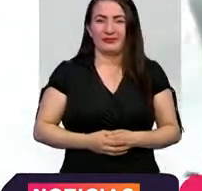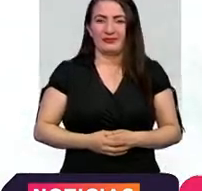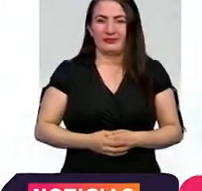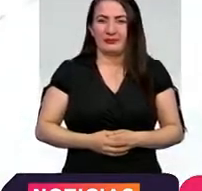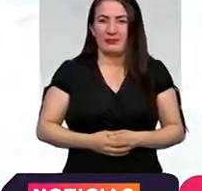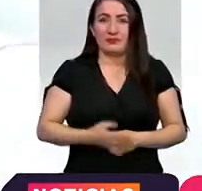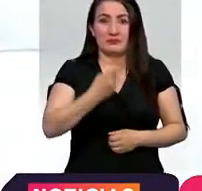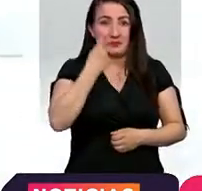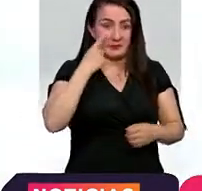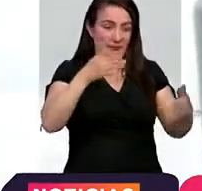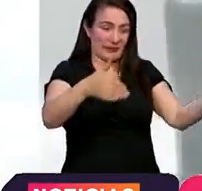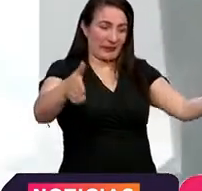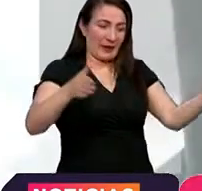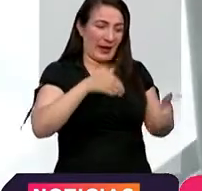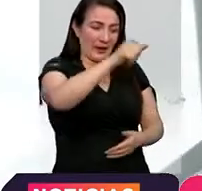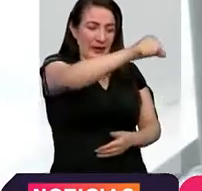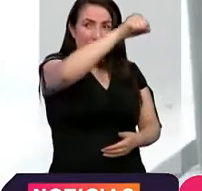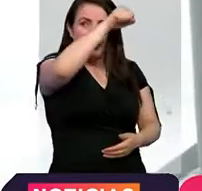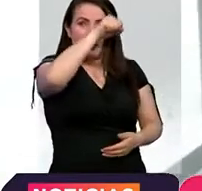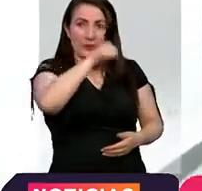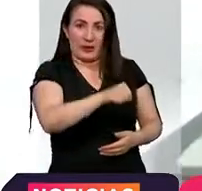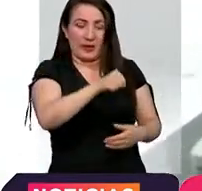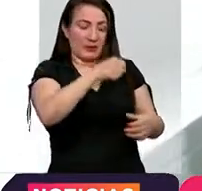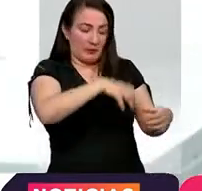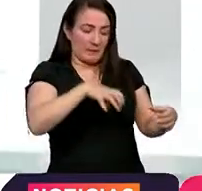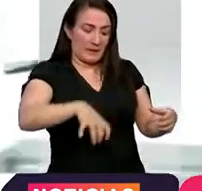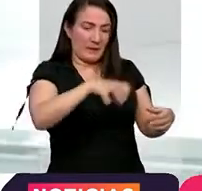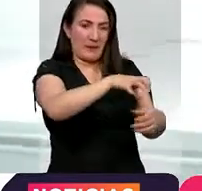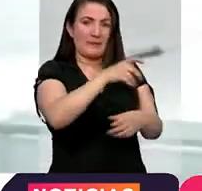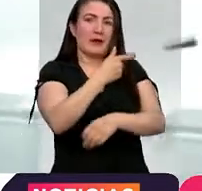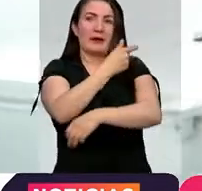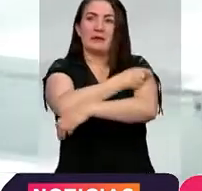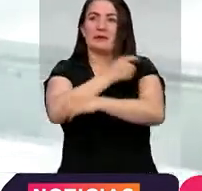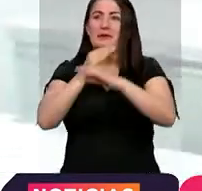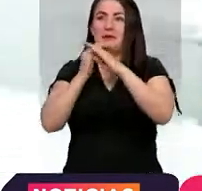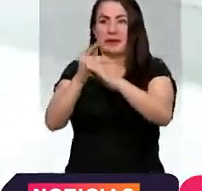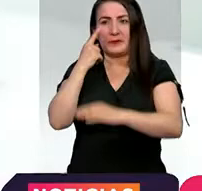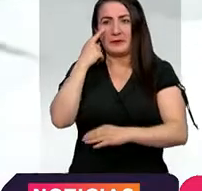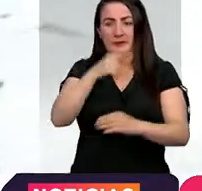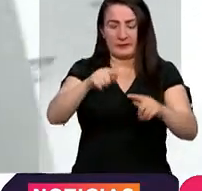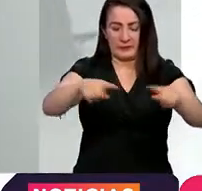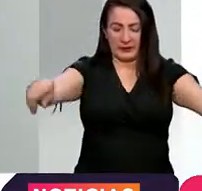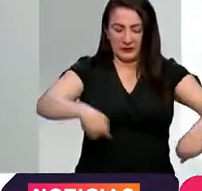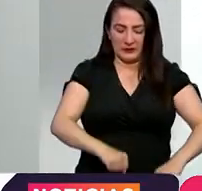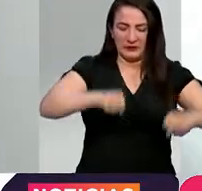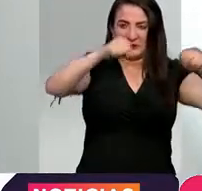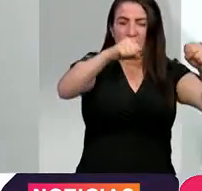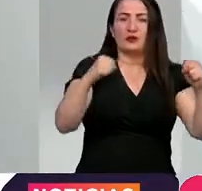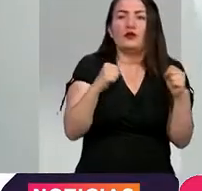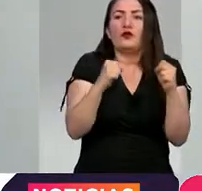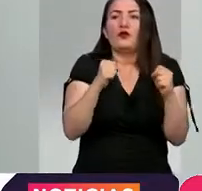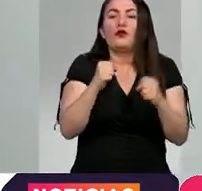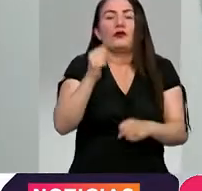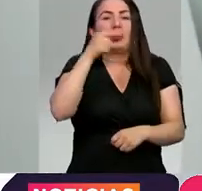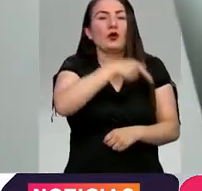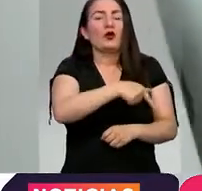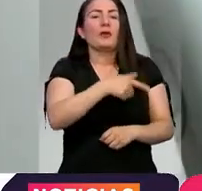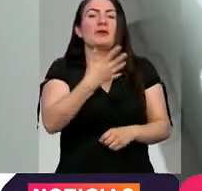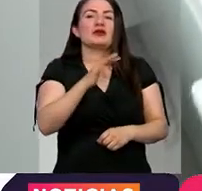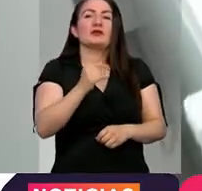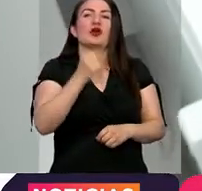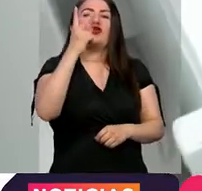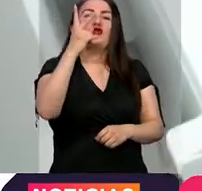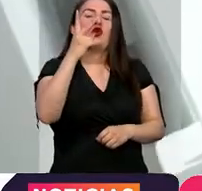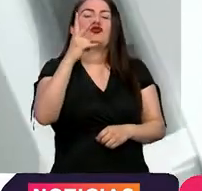En estas cajas térmicas se transportan los biológicos, que antes permanecen en estas neveras de refrigeración, que oscilan entre los 2 y